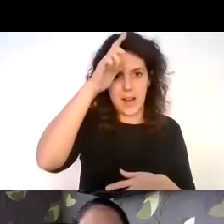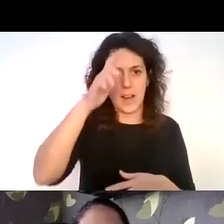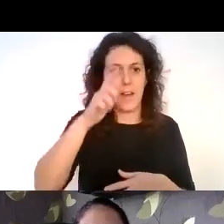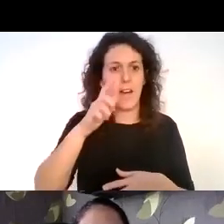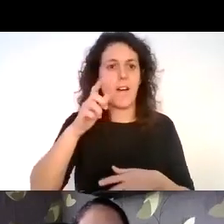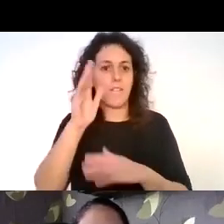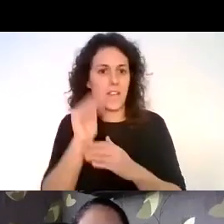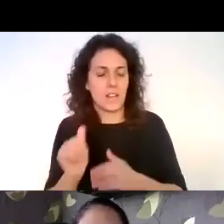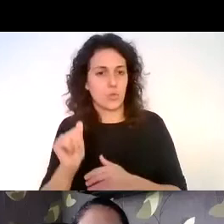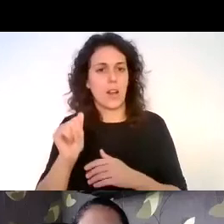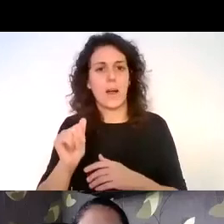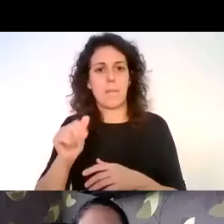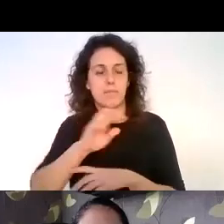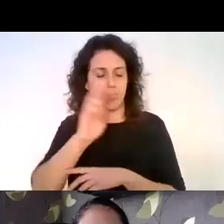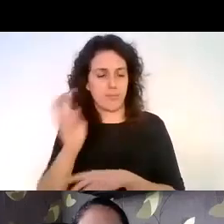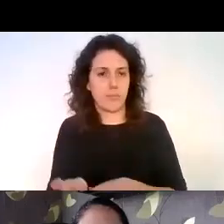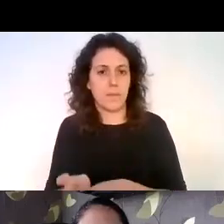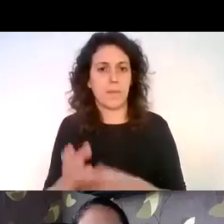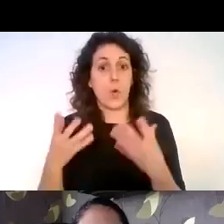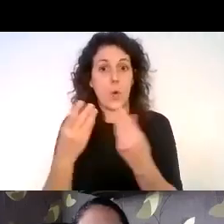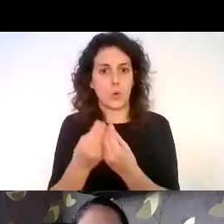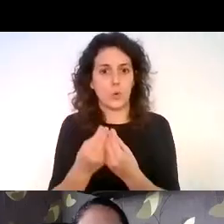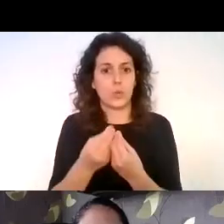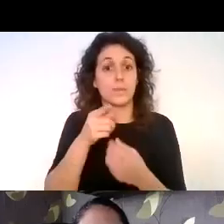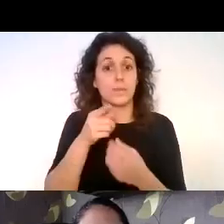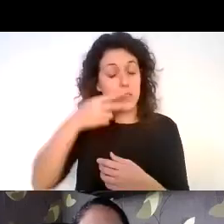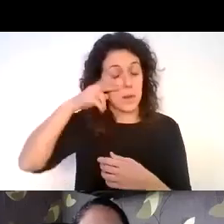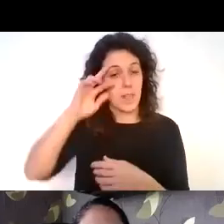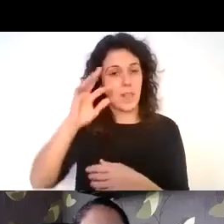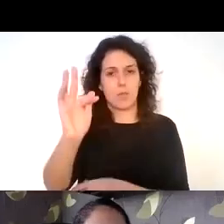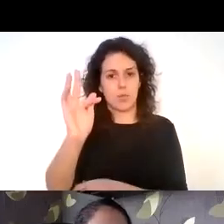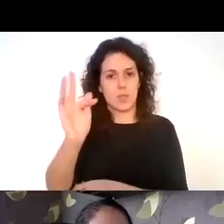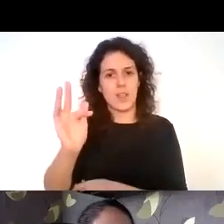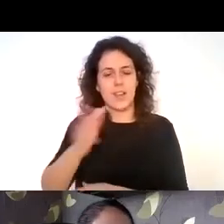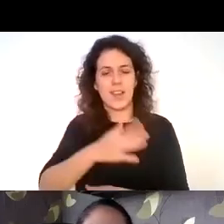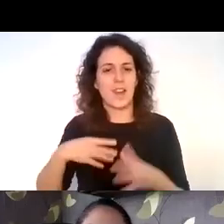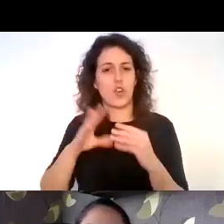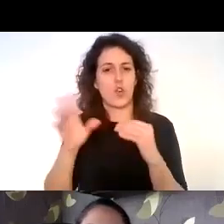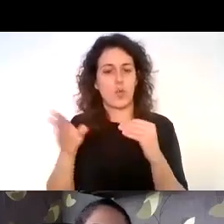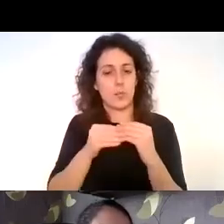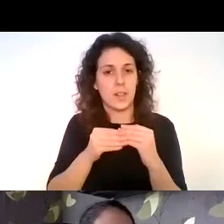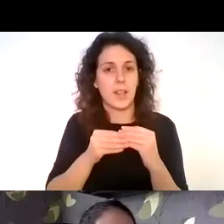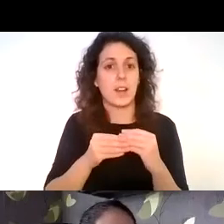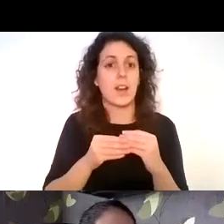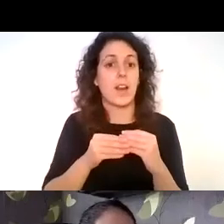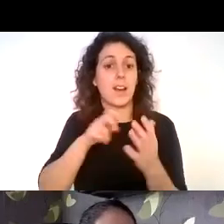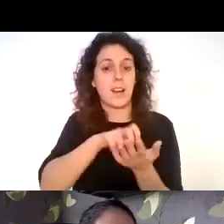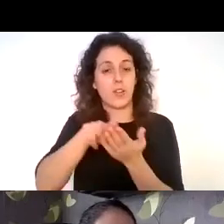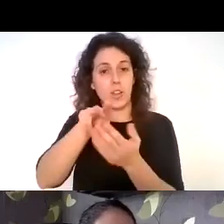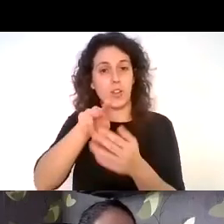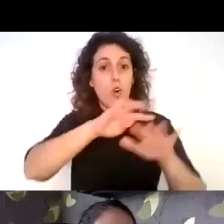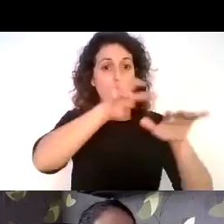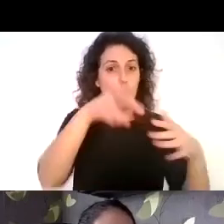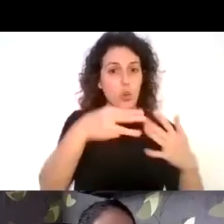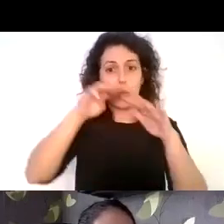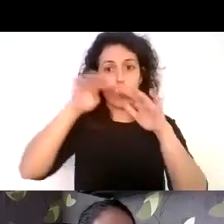Fabiola Gómez, de Tolima, Colombia, afirmó que la experiencia ha sido positiva y desea completar el recorrido, que toma entre 8 y 9 horas. Muy